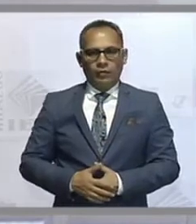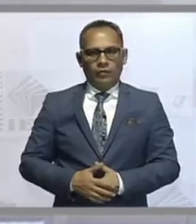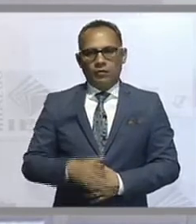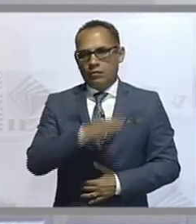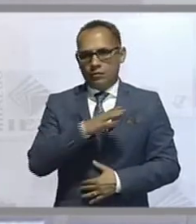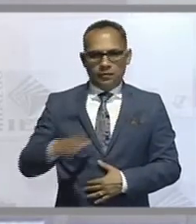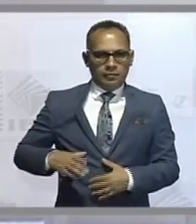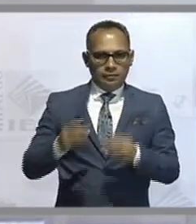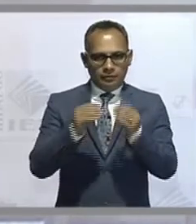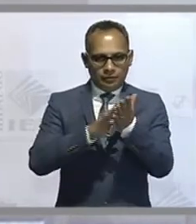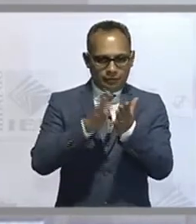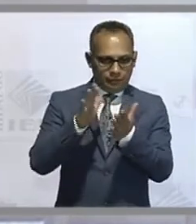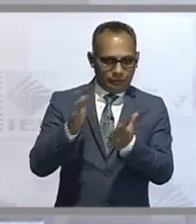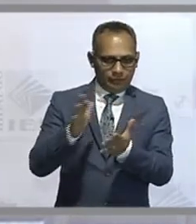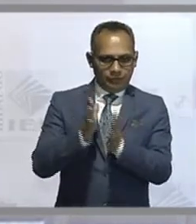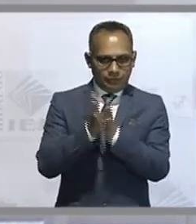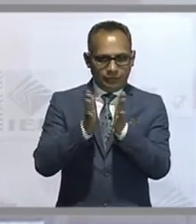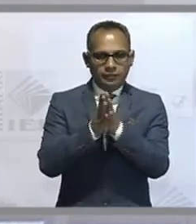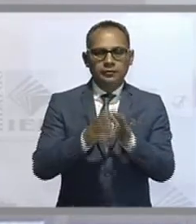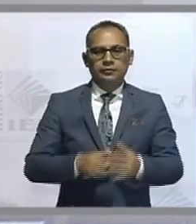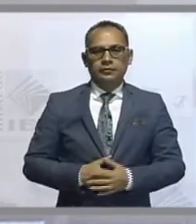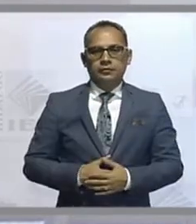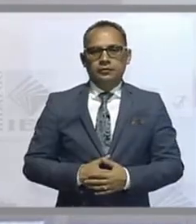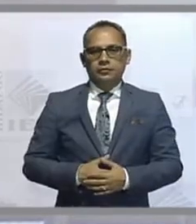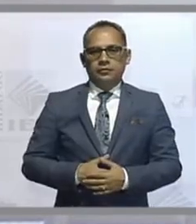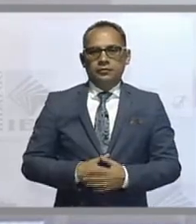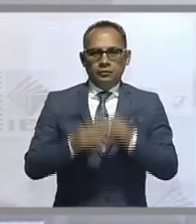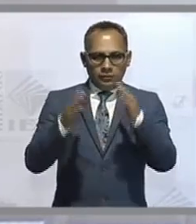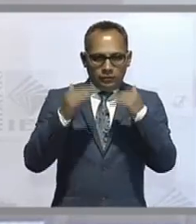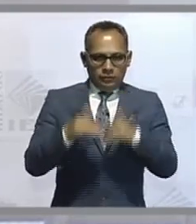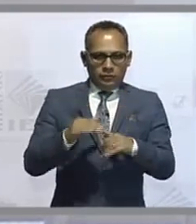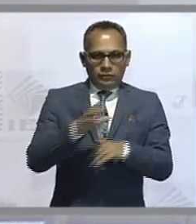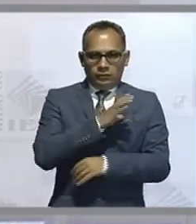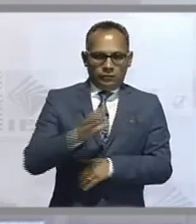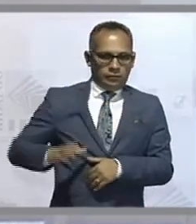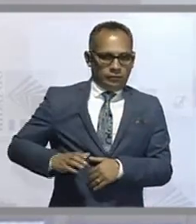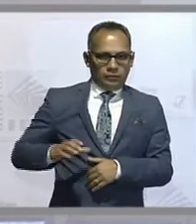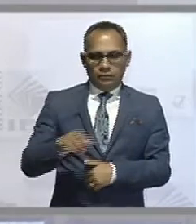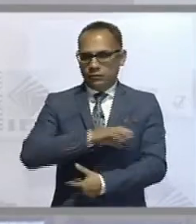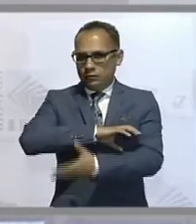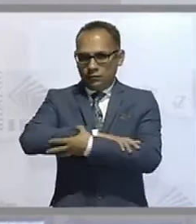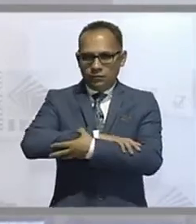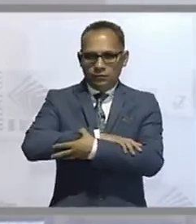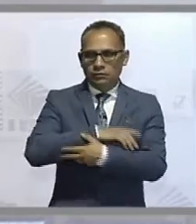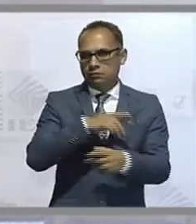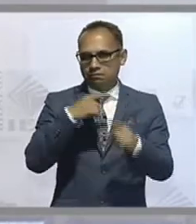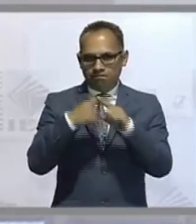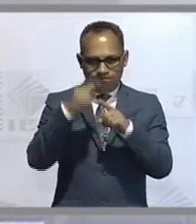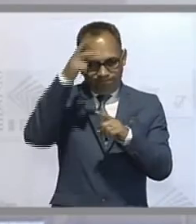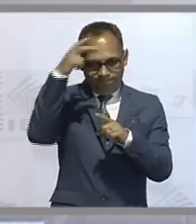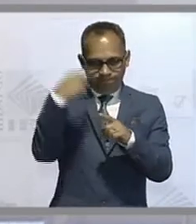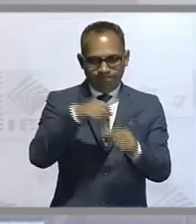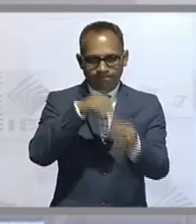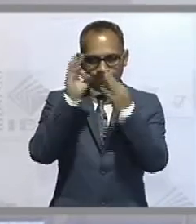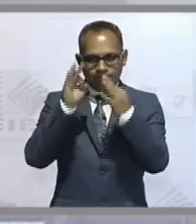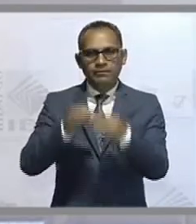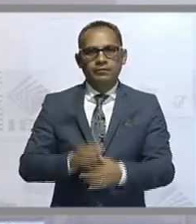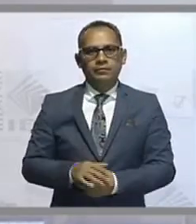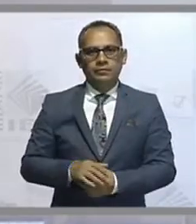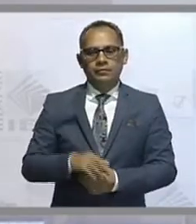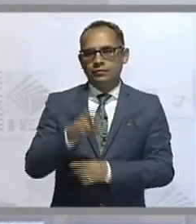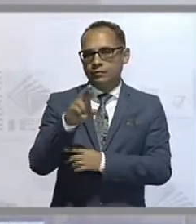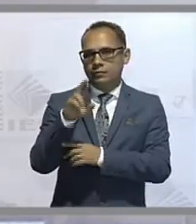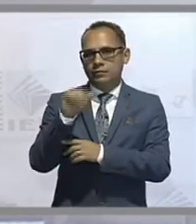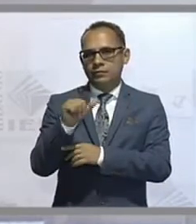candidato la segunda participación de esta ronda corresponde al candidato de la coalición por hidalgo al frente ricardo magaña morales